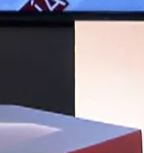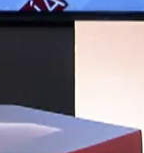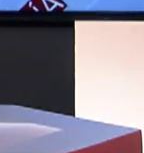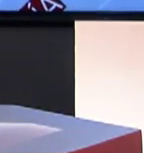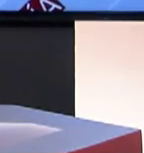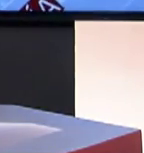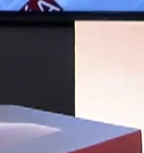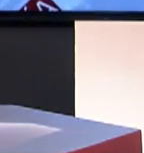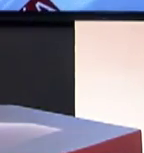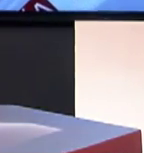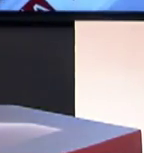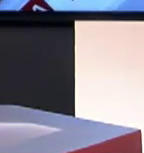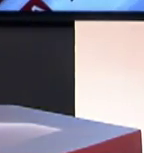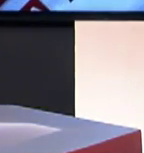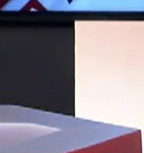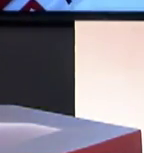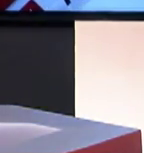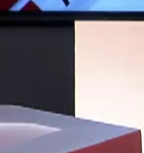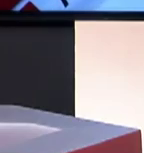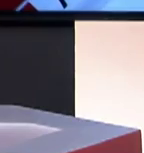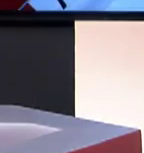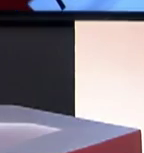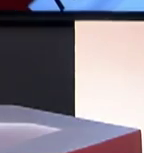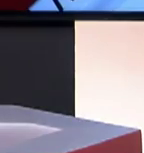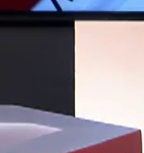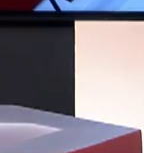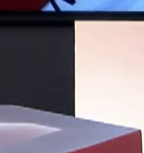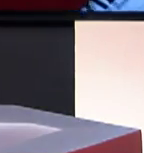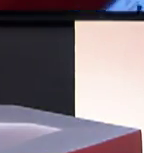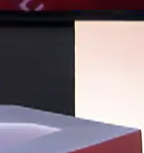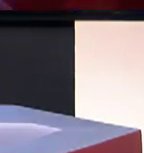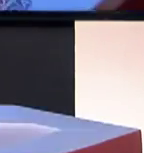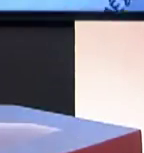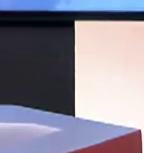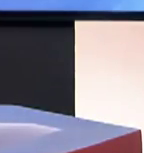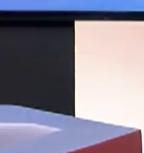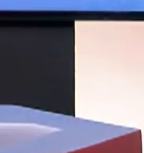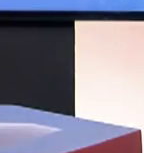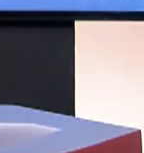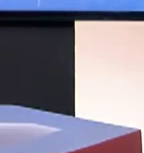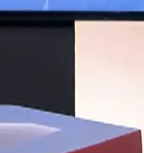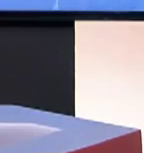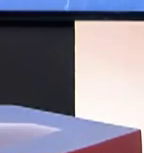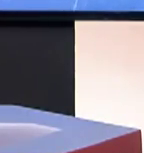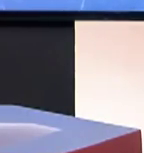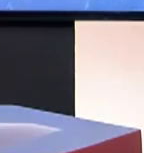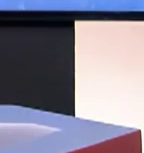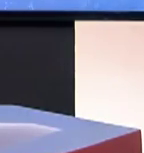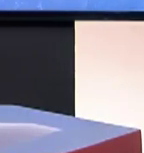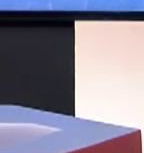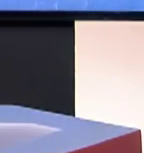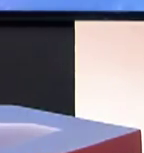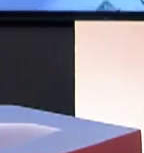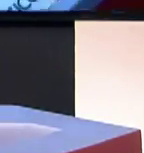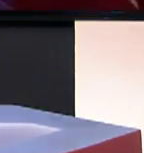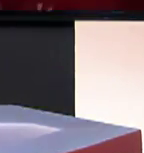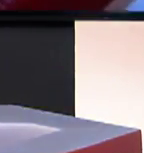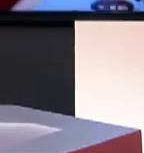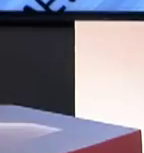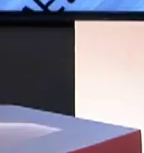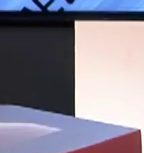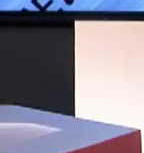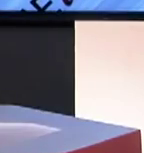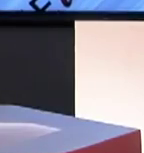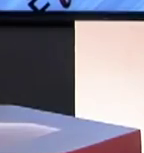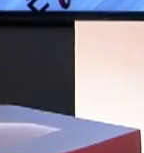de Recursos, Reservas y Asociaciones de Pemex, Exploración y Producción. Precisamente hablaremos de esta licitación de la ronda 3.1. Muy